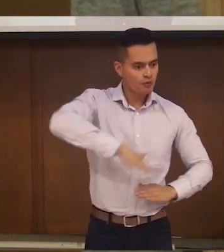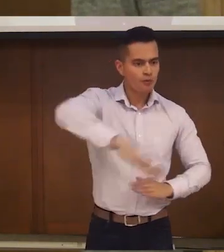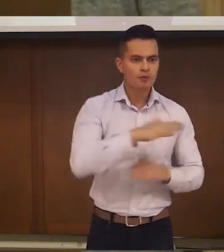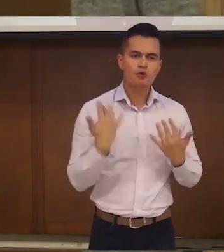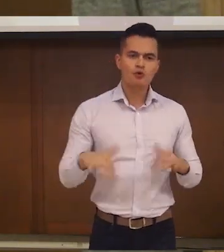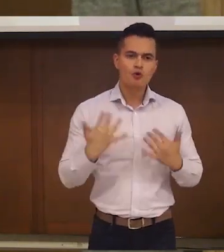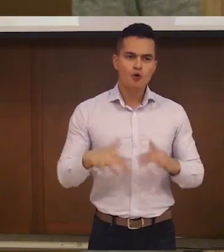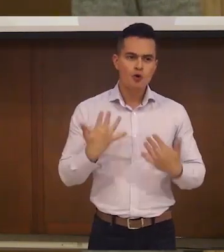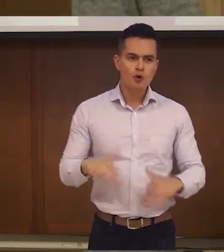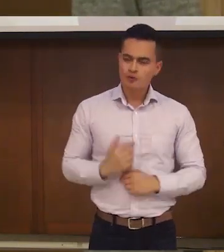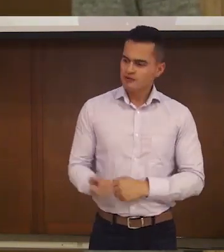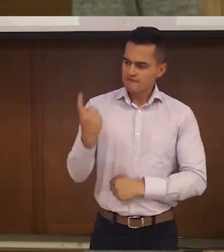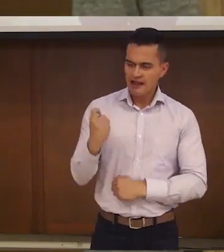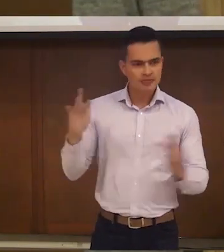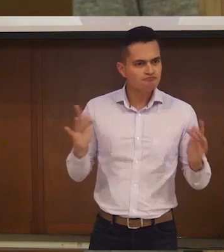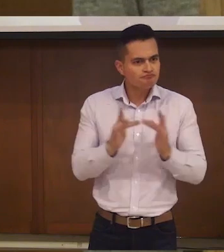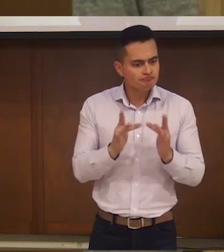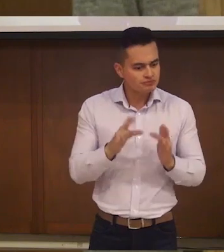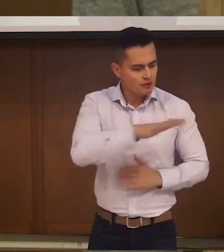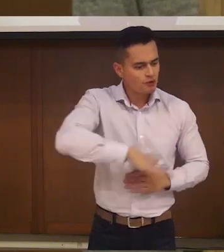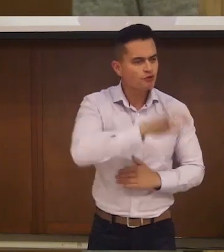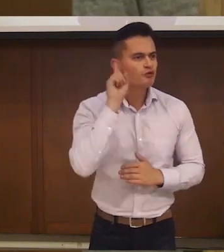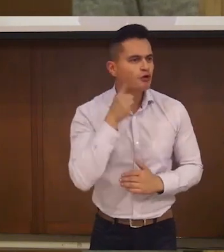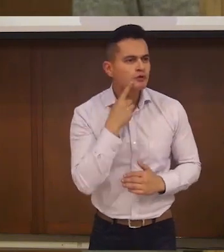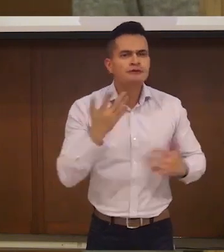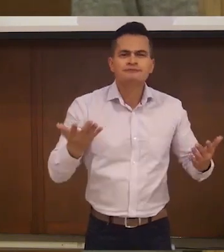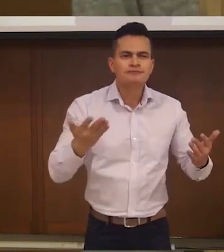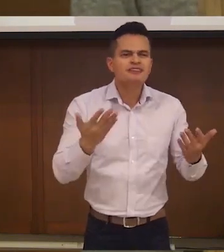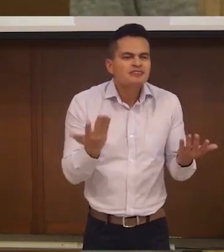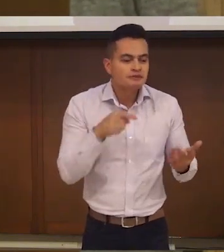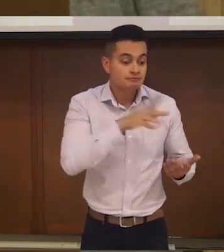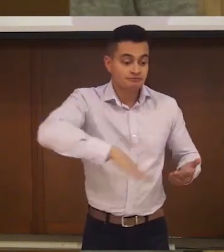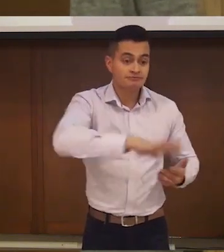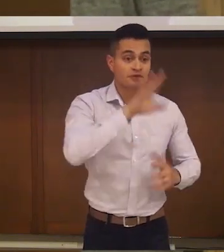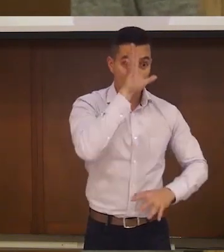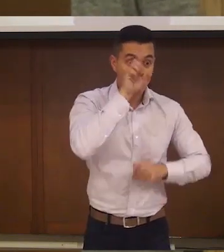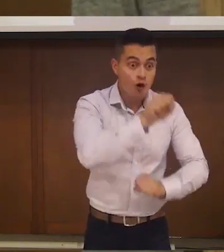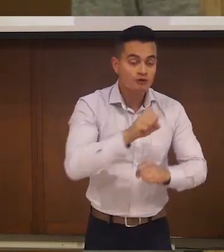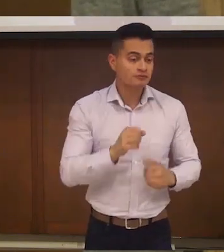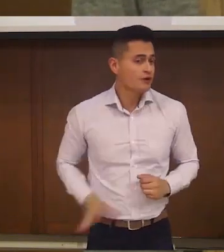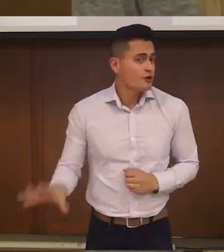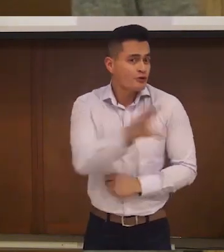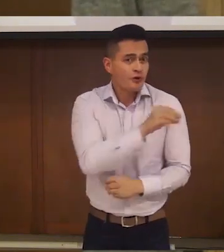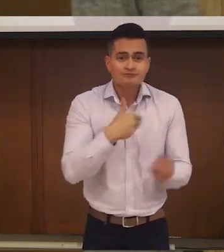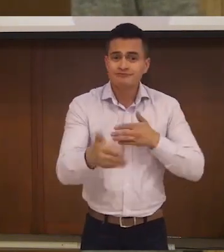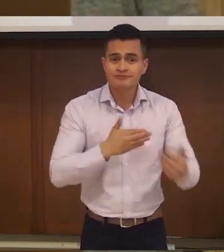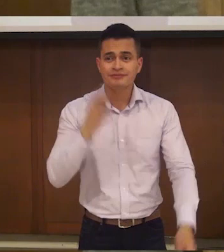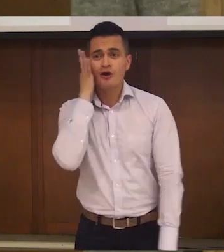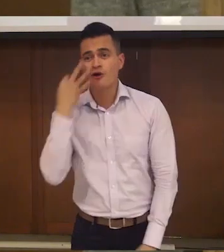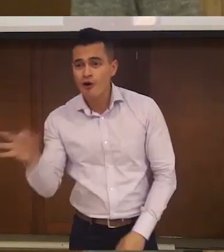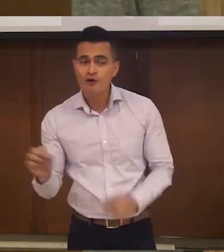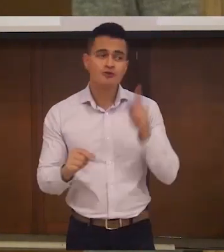ser humano, la capacidad que tenemos los humanos, sordos, oyentes, mudos,